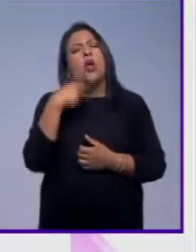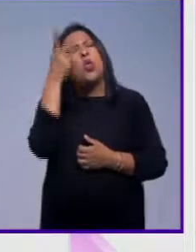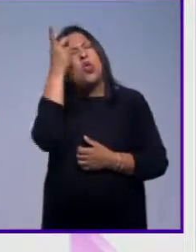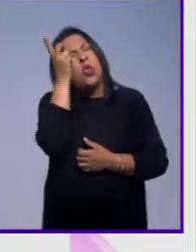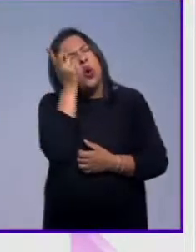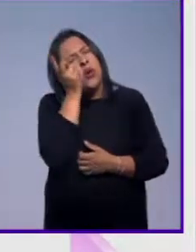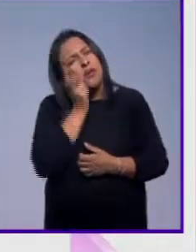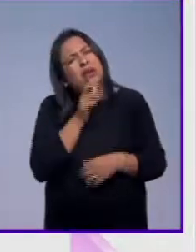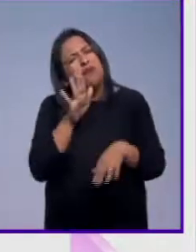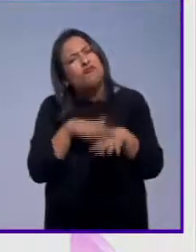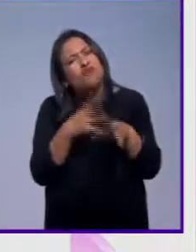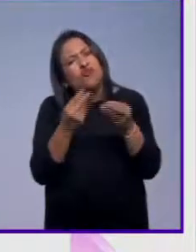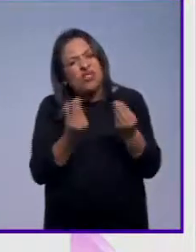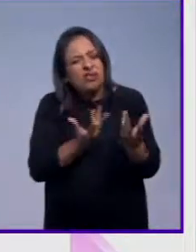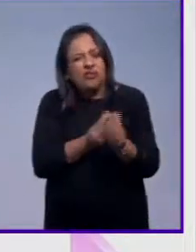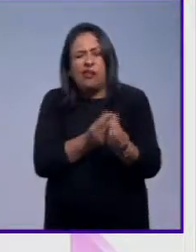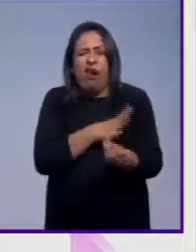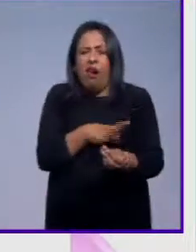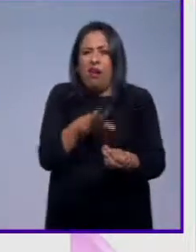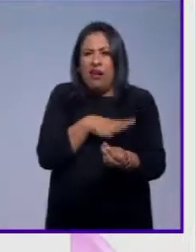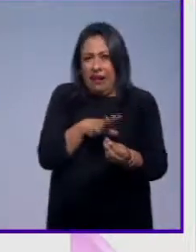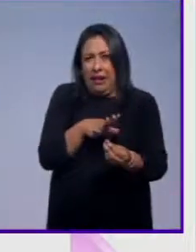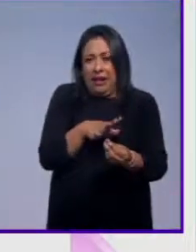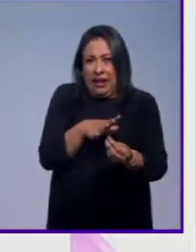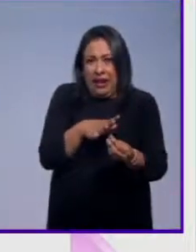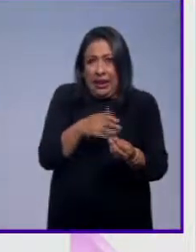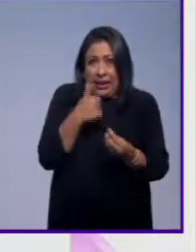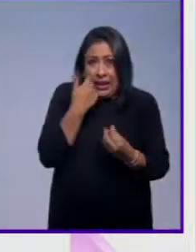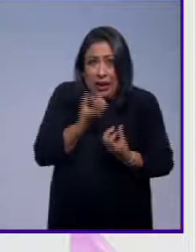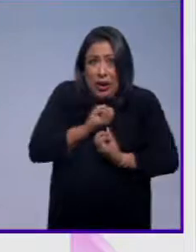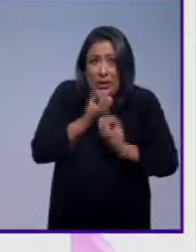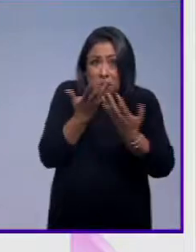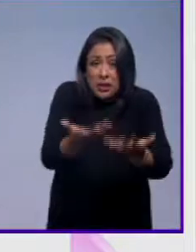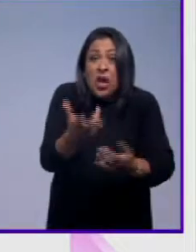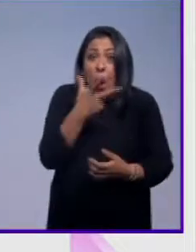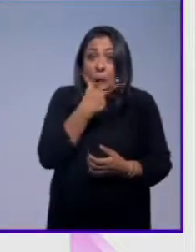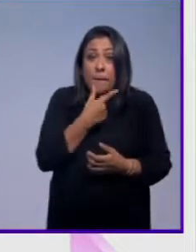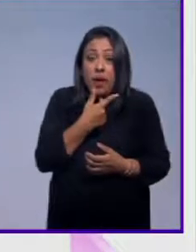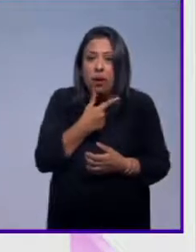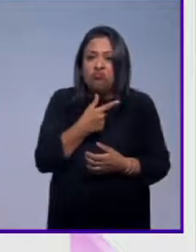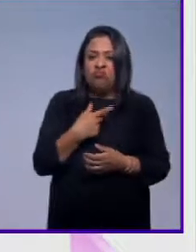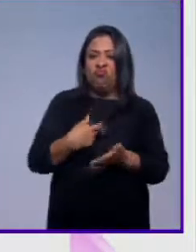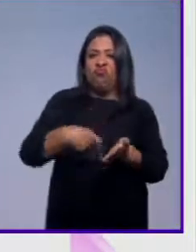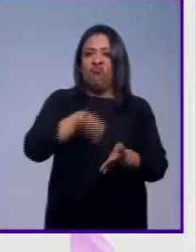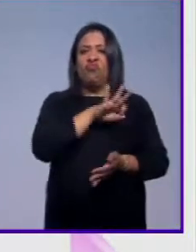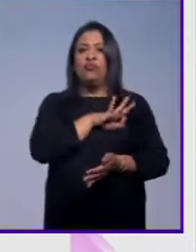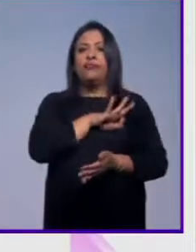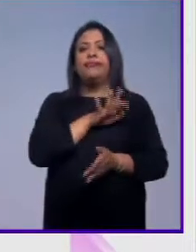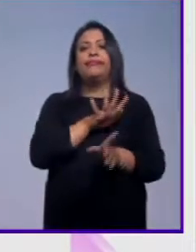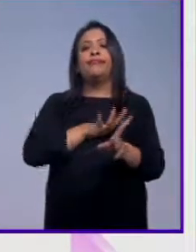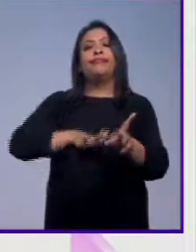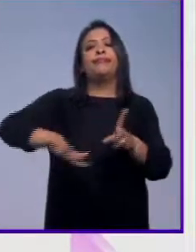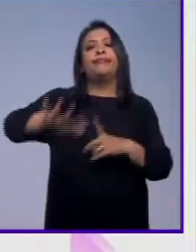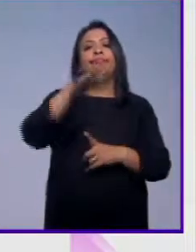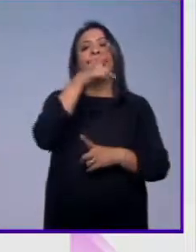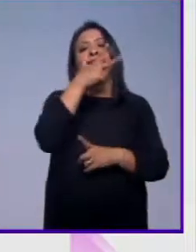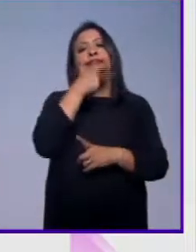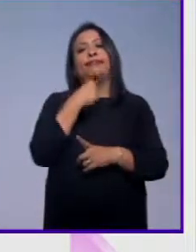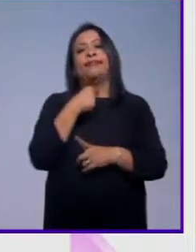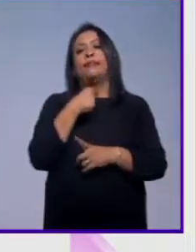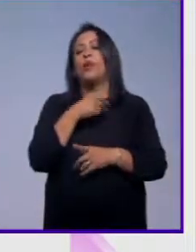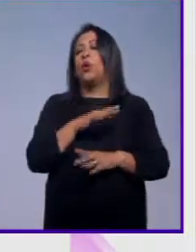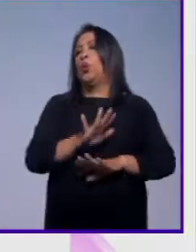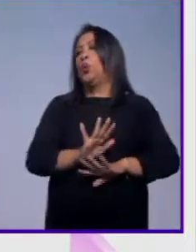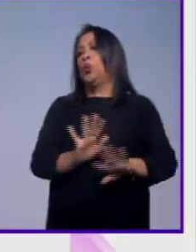los domingos en lugar de estar con ellos por ejemplo el hombre que se atreve a decir eso en su entorno masculino sobre todo